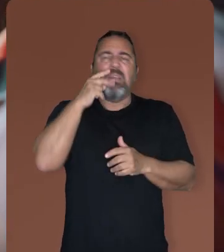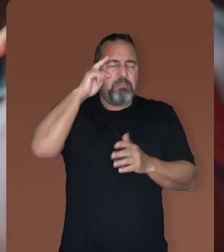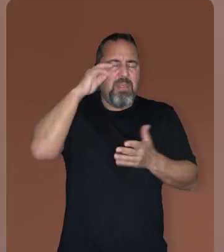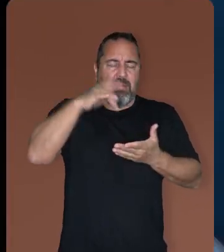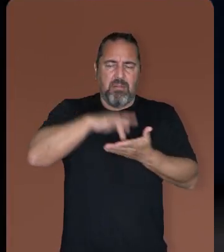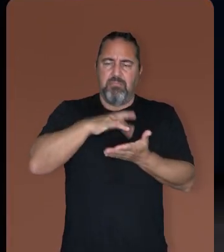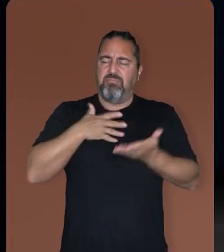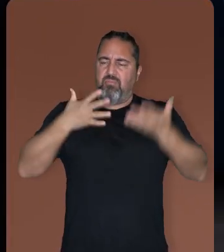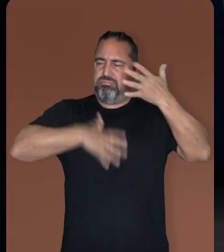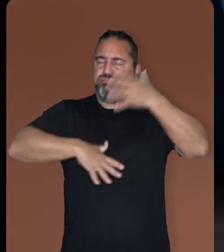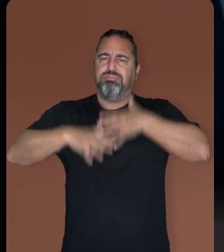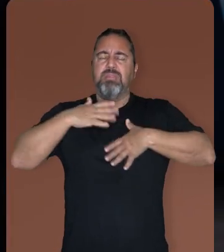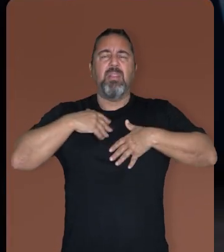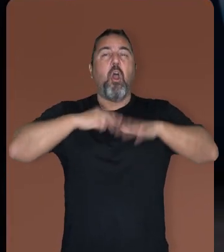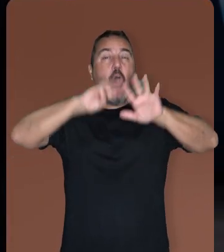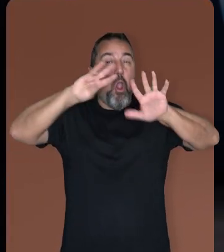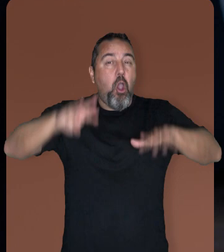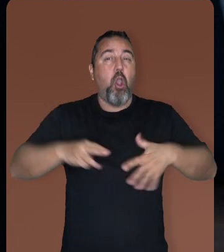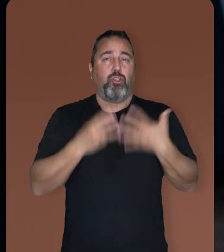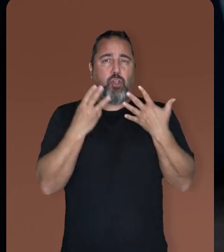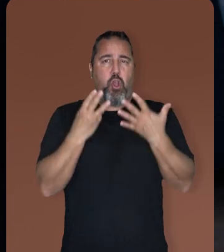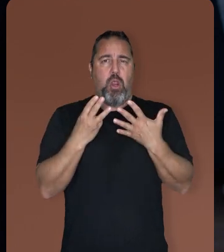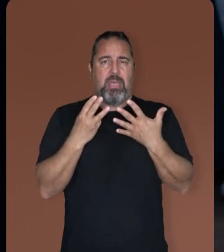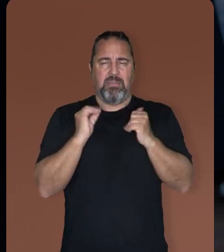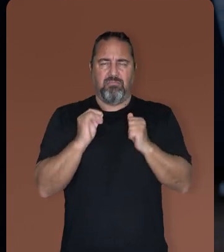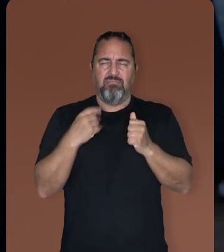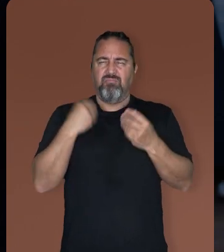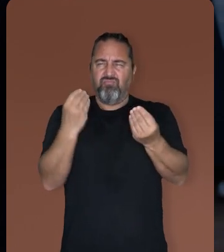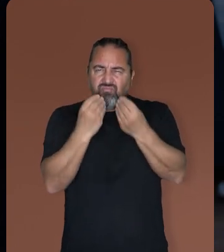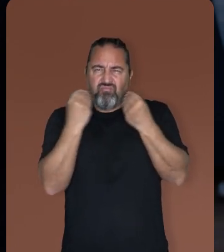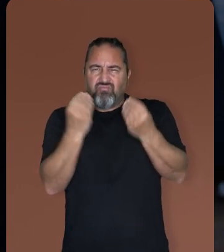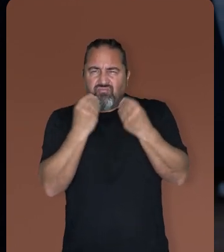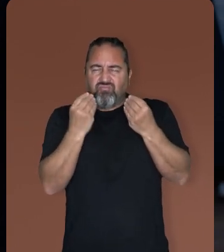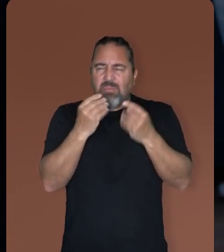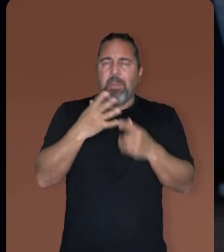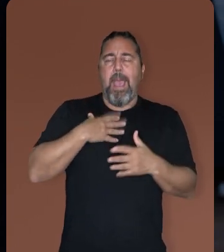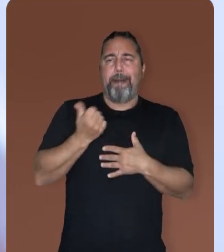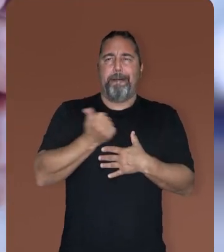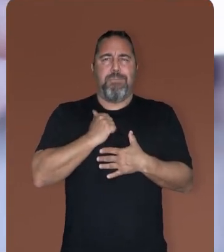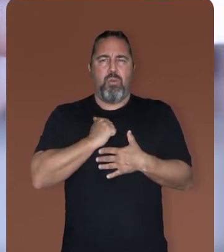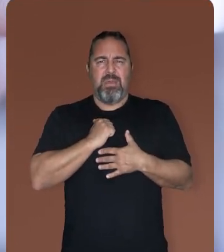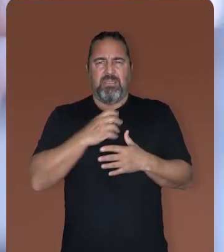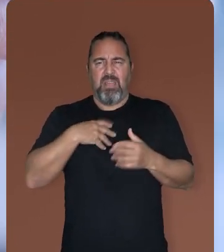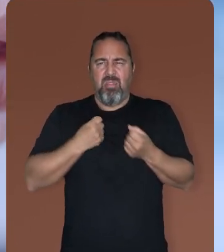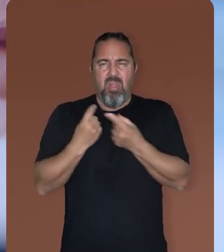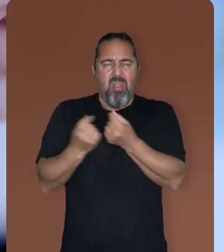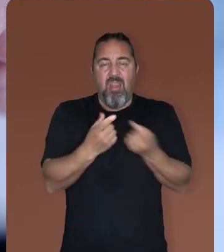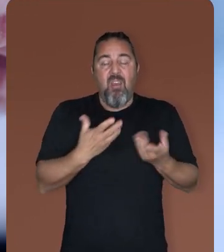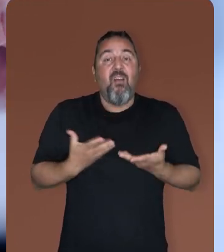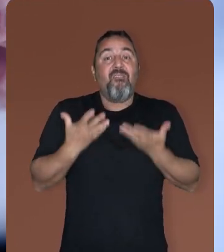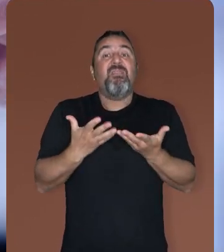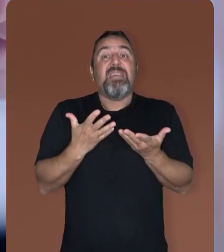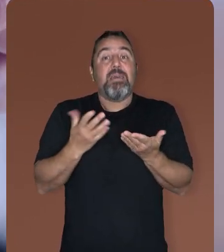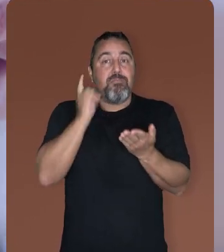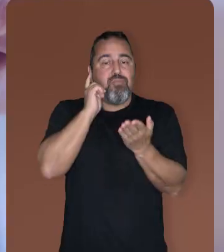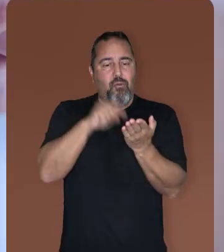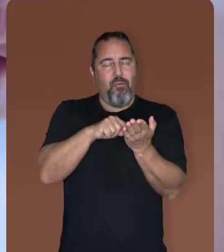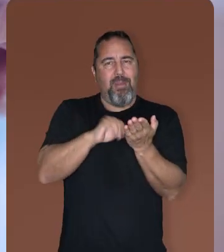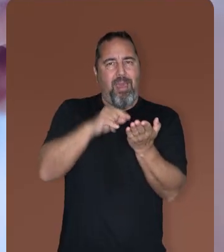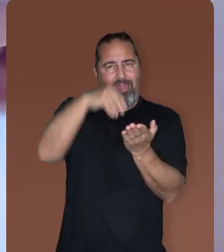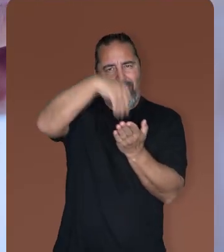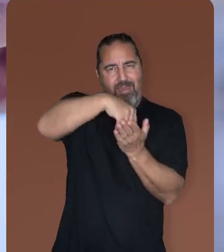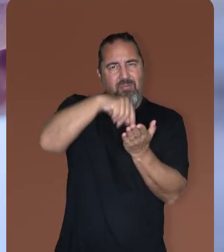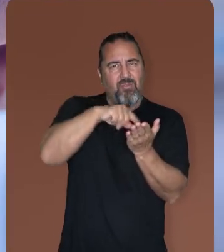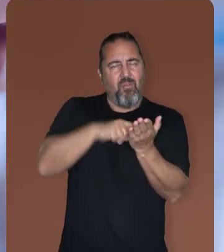Esta experiencia formativa de 8 horas pon na túa man ferramentas para aproveitar todas as oportunidades que ofrecen os dispositivos